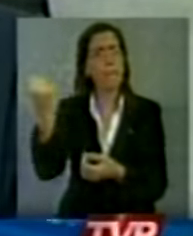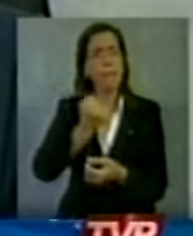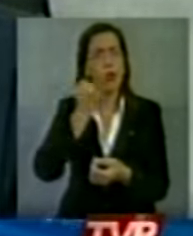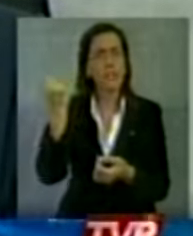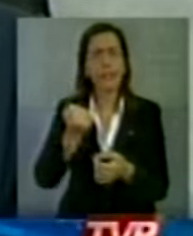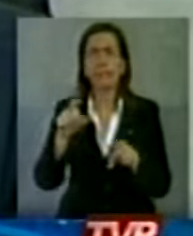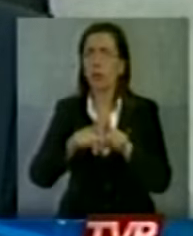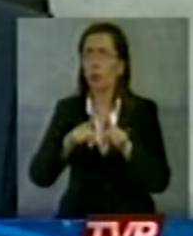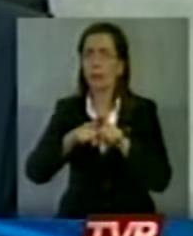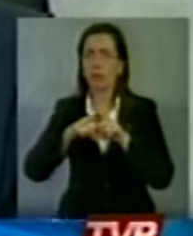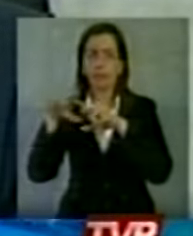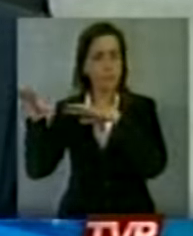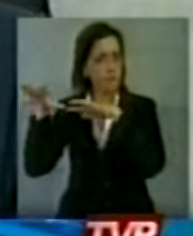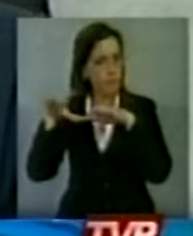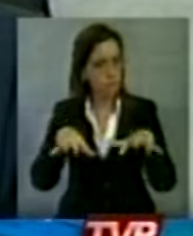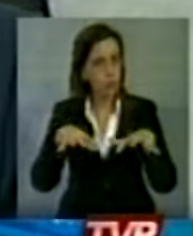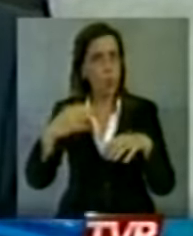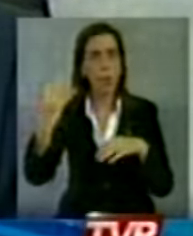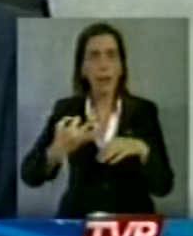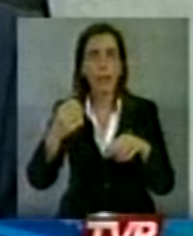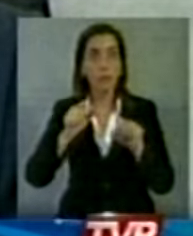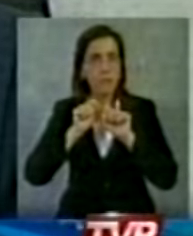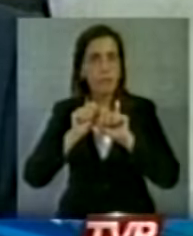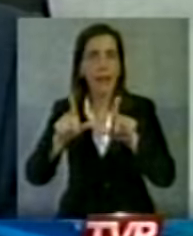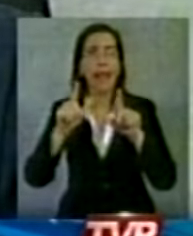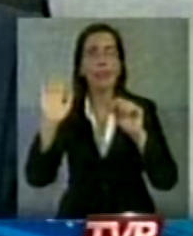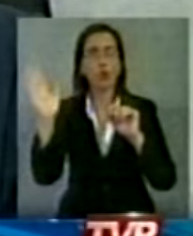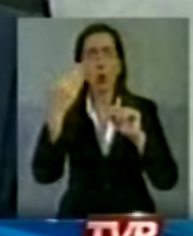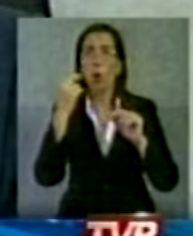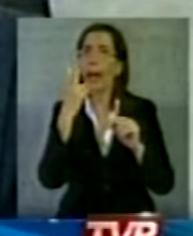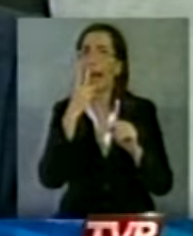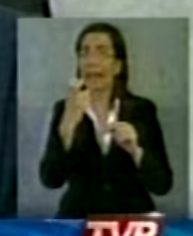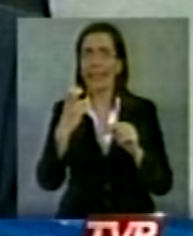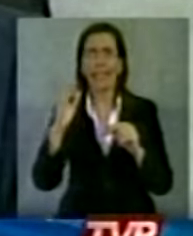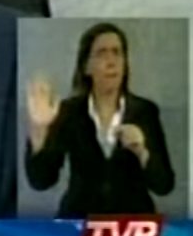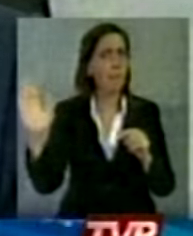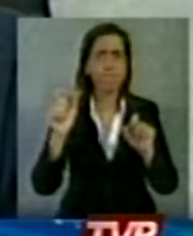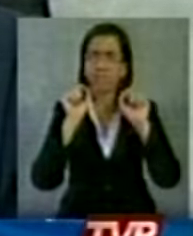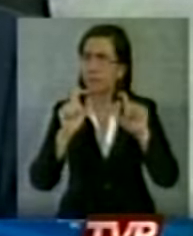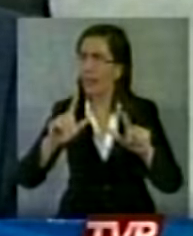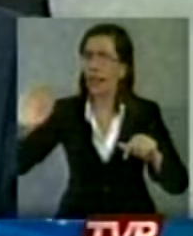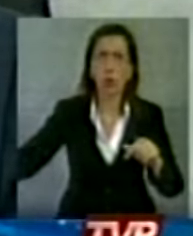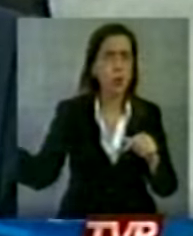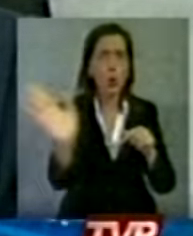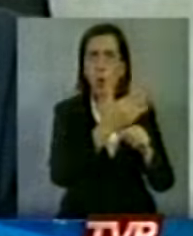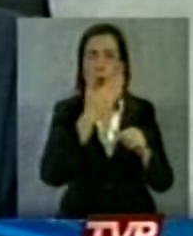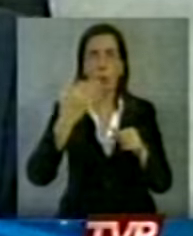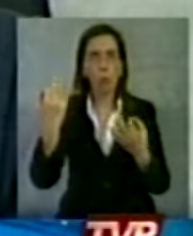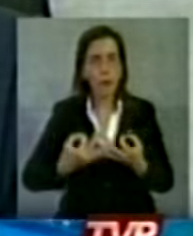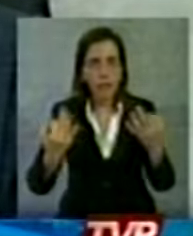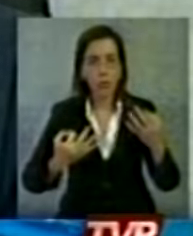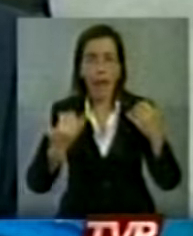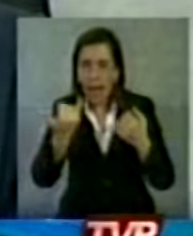una potencia productora de energía limpia y renovable. Tenemos los recursos